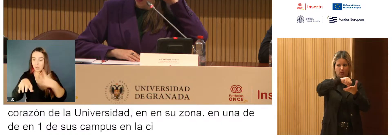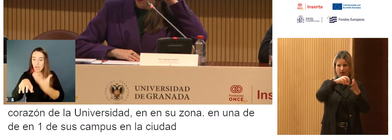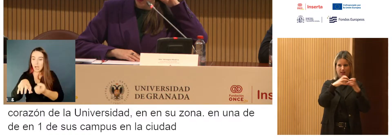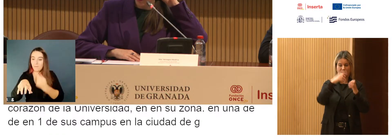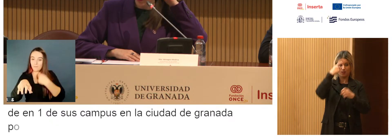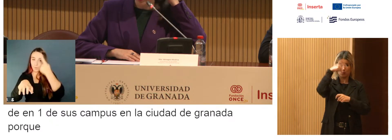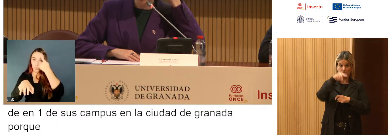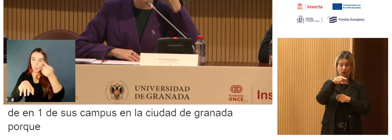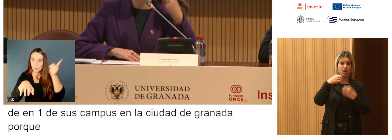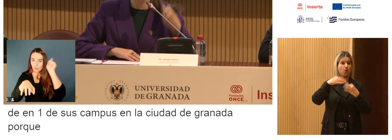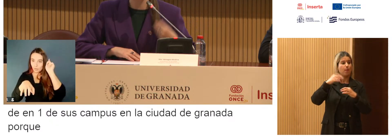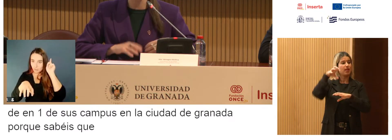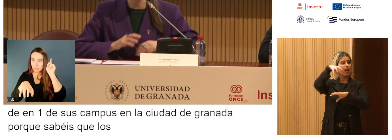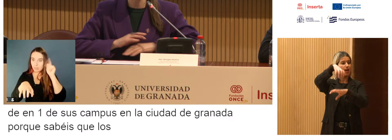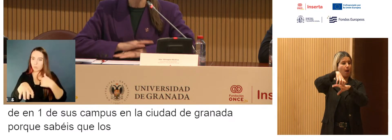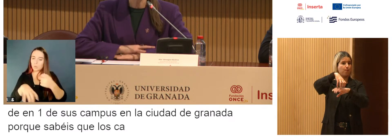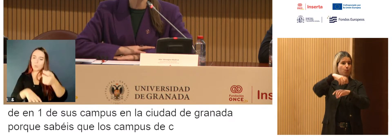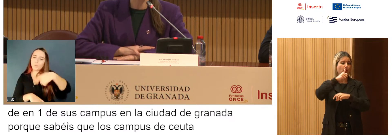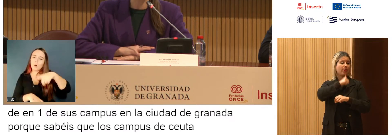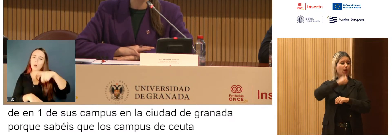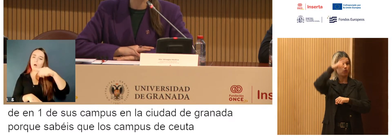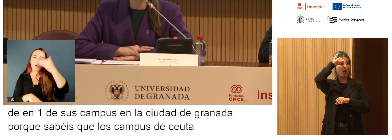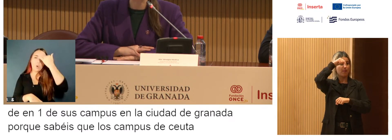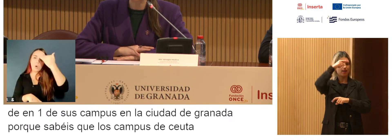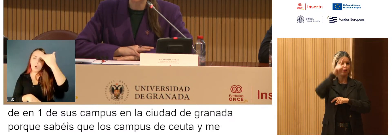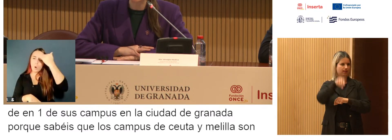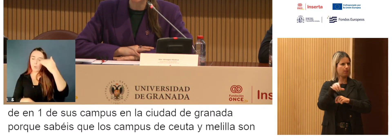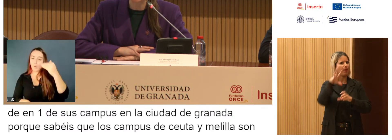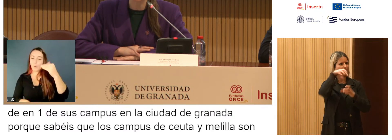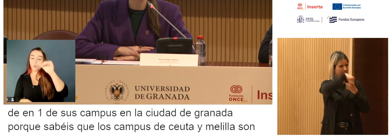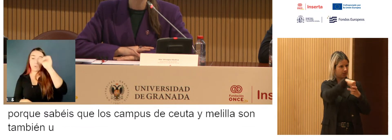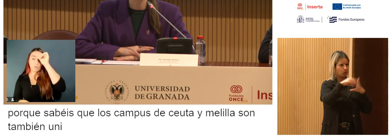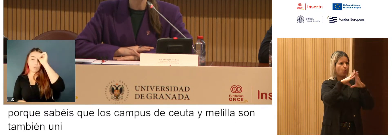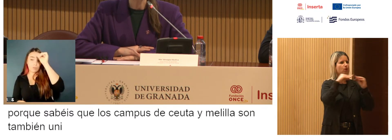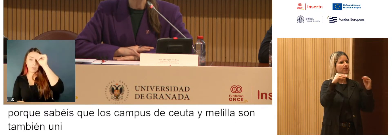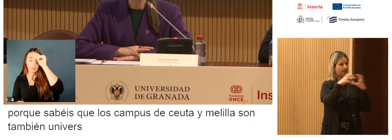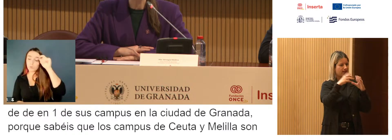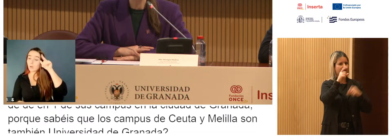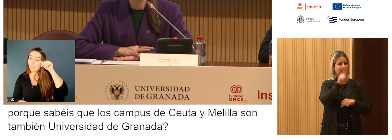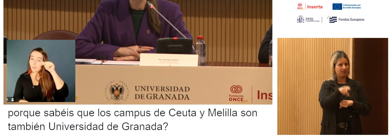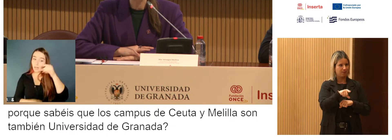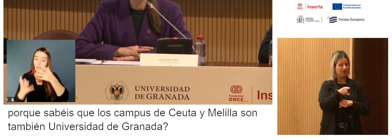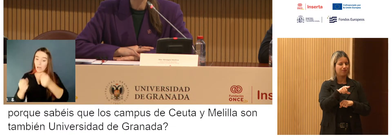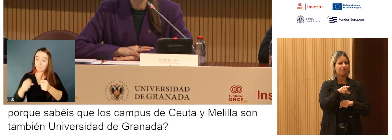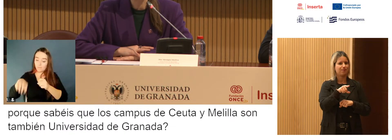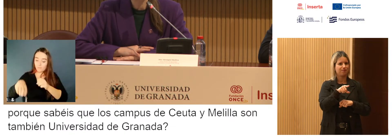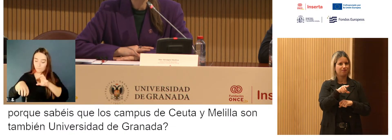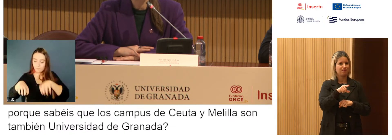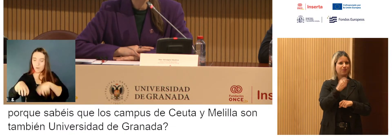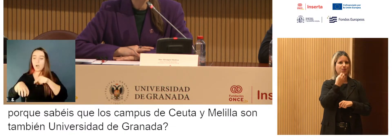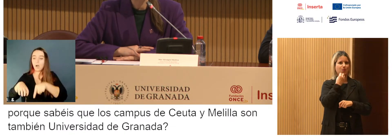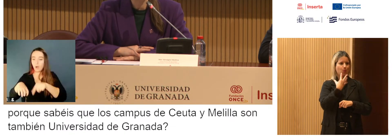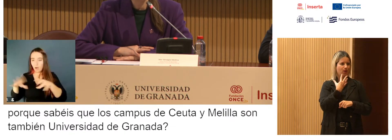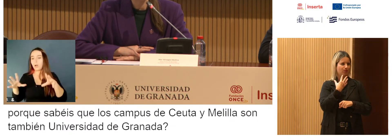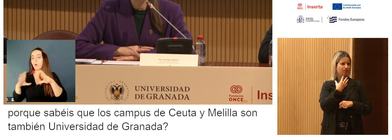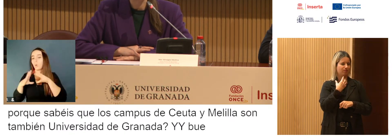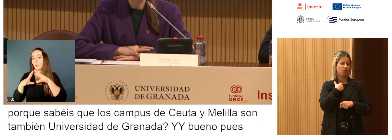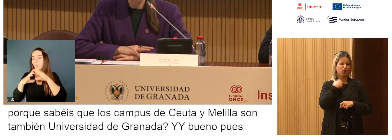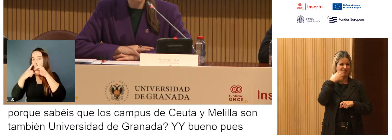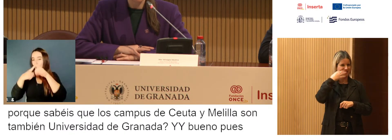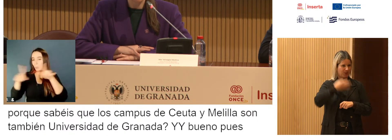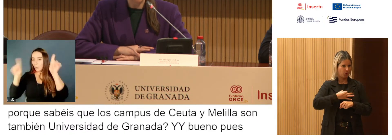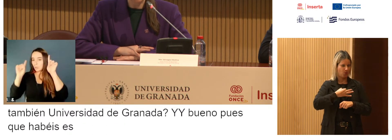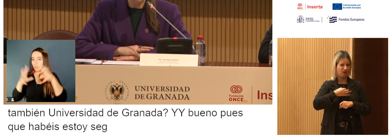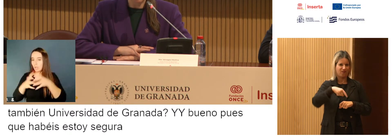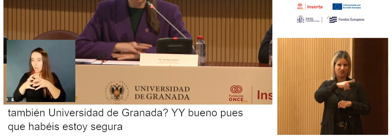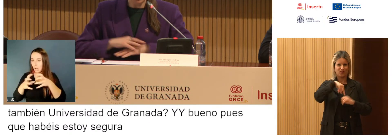porque sabéis que los campus de Ceuta y Melilla son también Universidad de Granada. Y bueno, pues que estoy segura de que